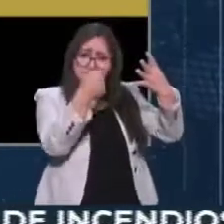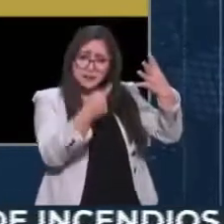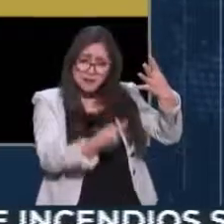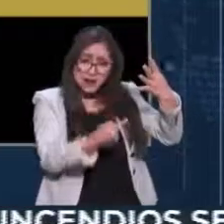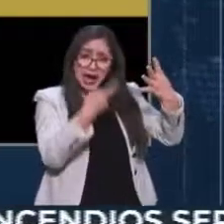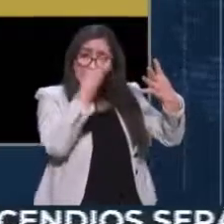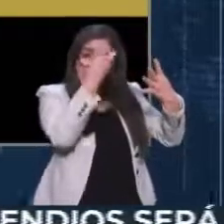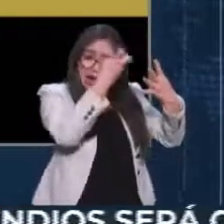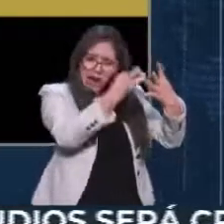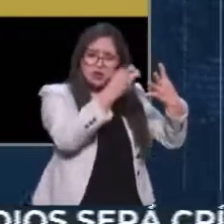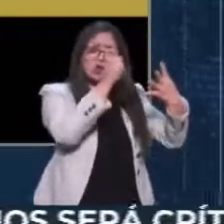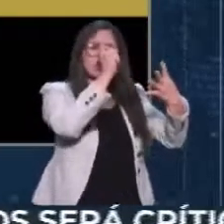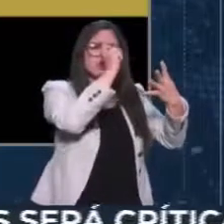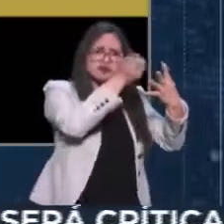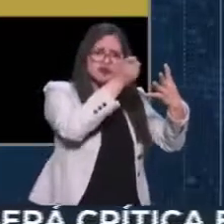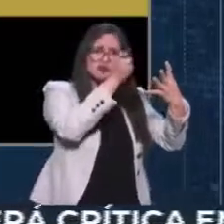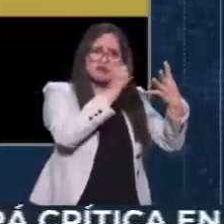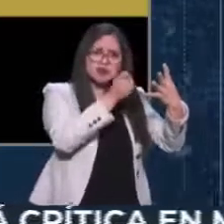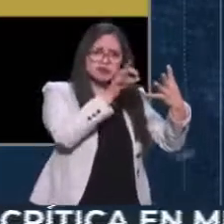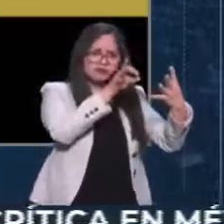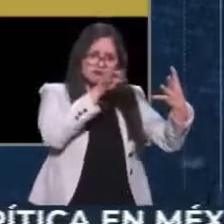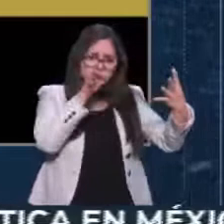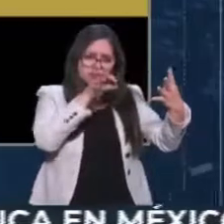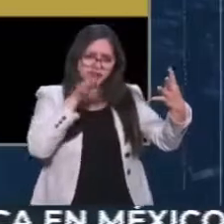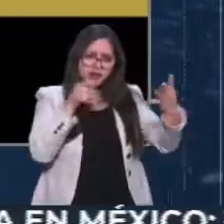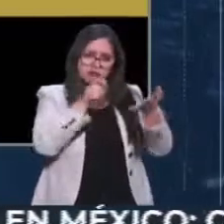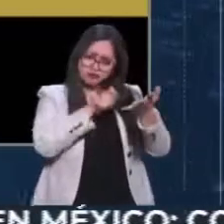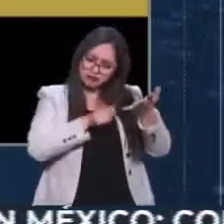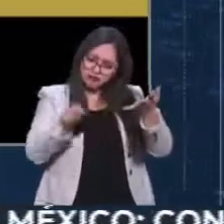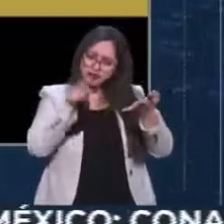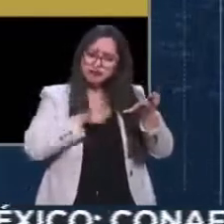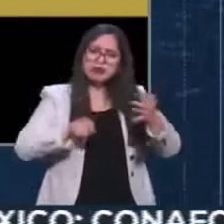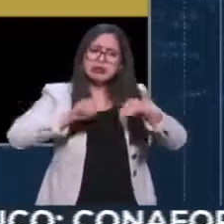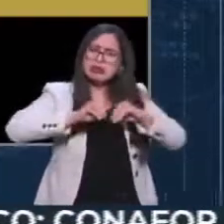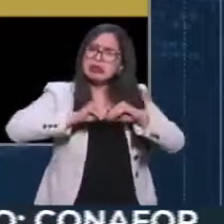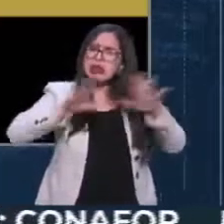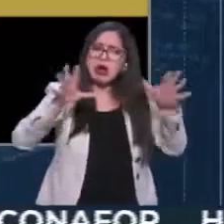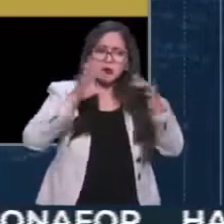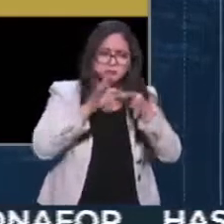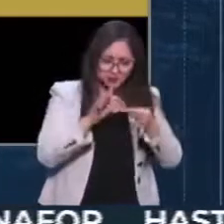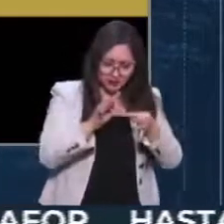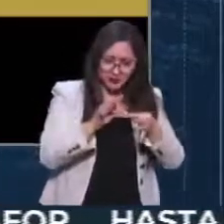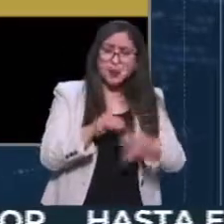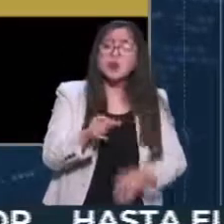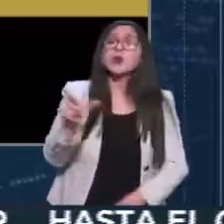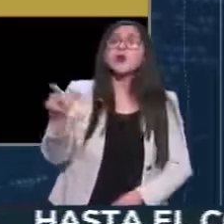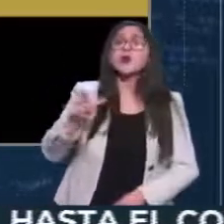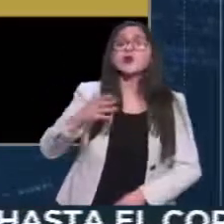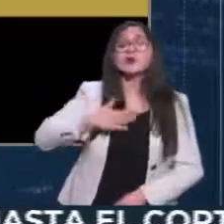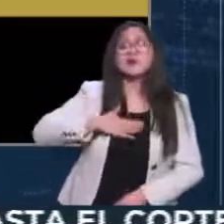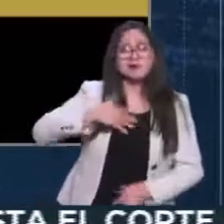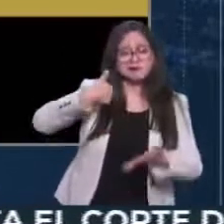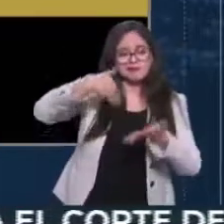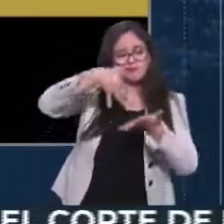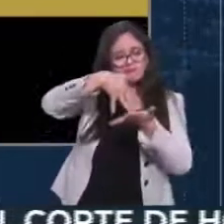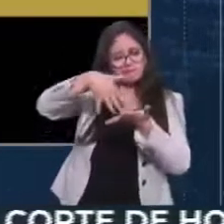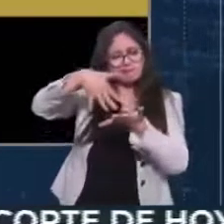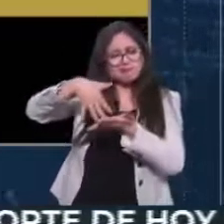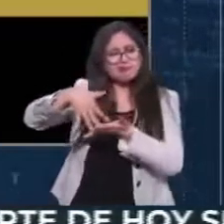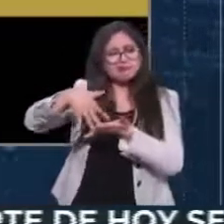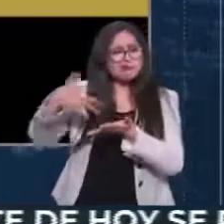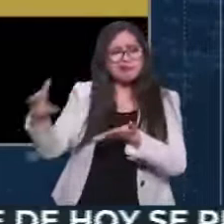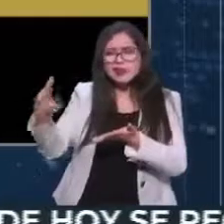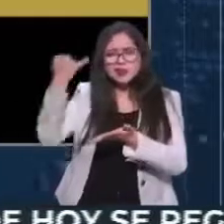argumentados. Entonces, a raíz de la lectura que tuve de ellos, pues me di cuenta que eran un enfoque al desempeño en el cual